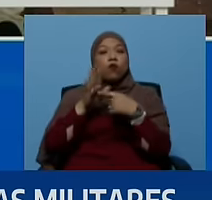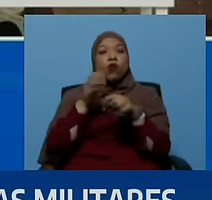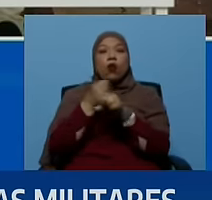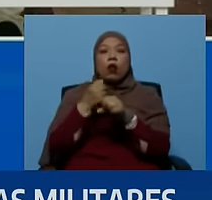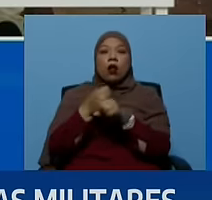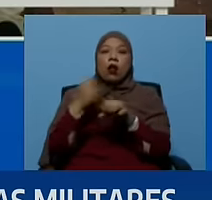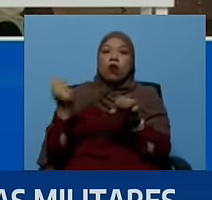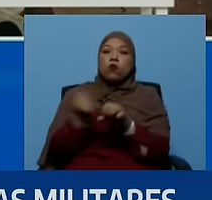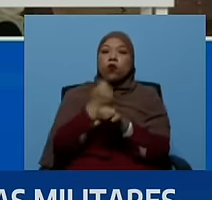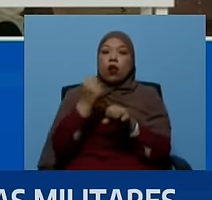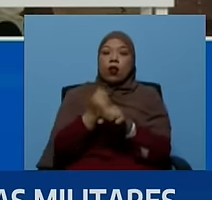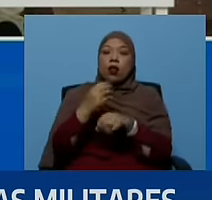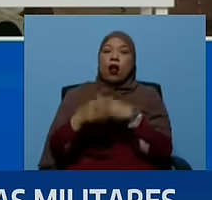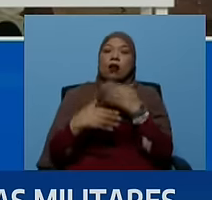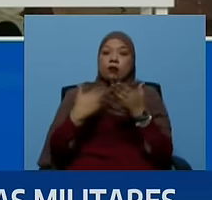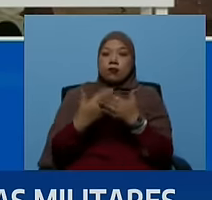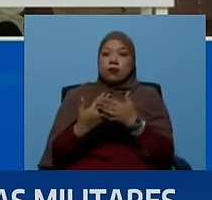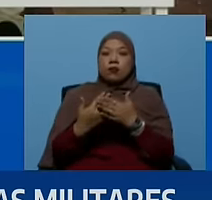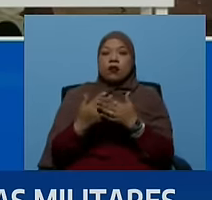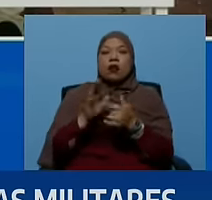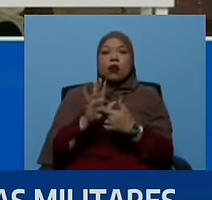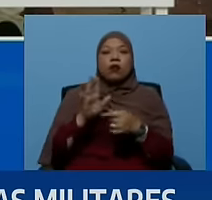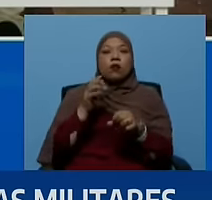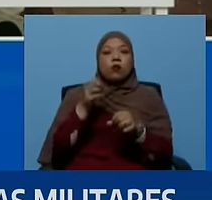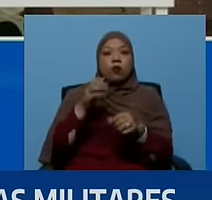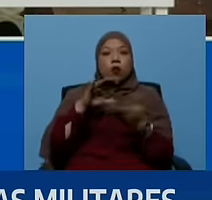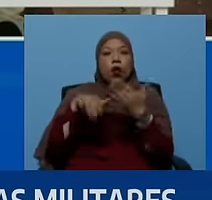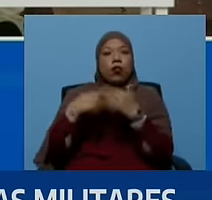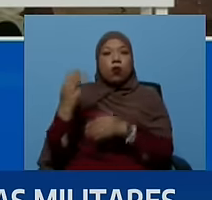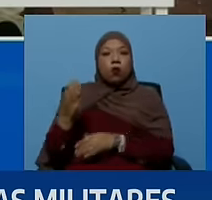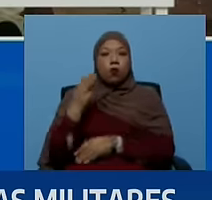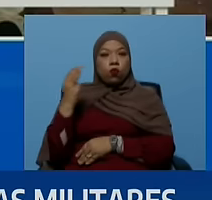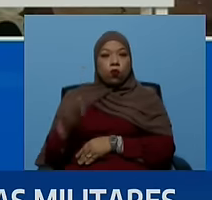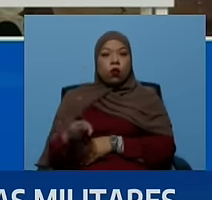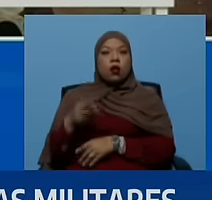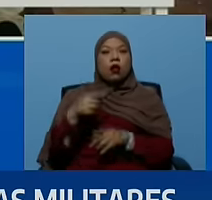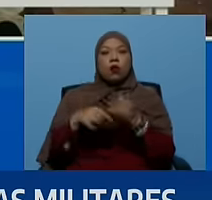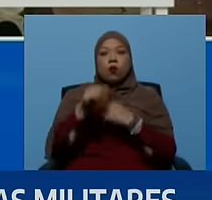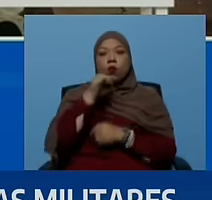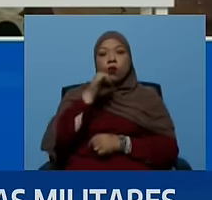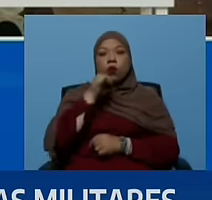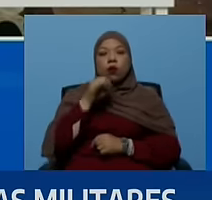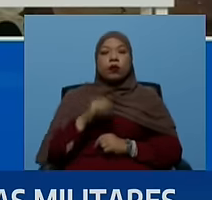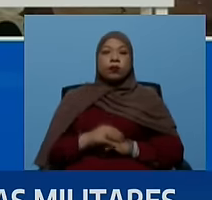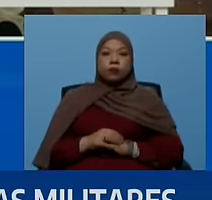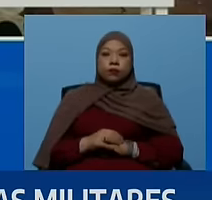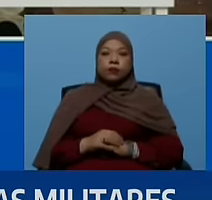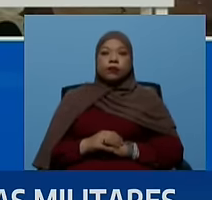las obras de las bricom miles allá en coche en la Delgado chó